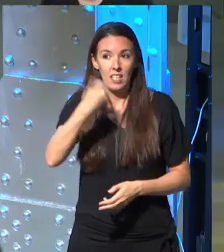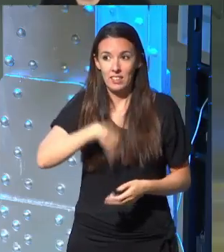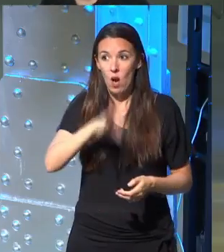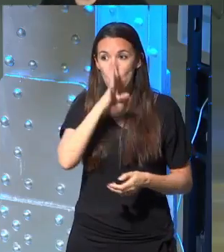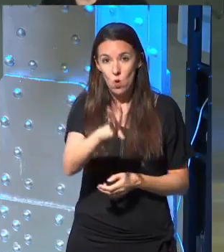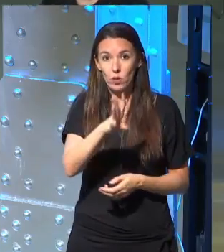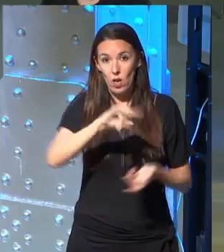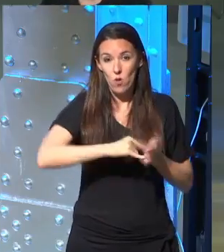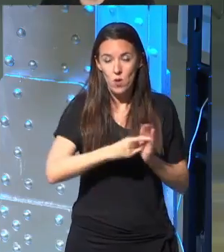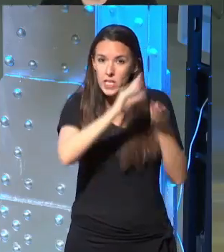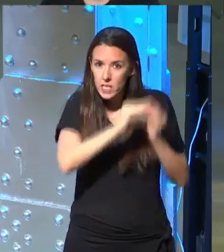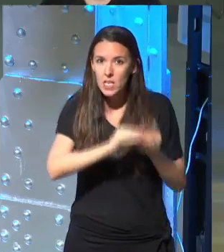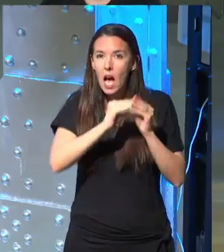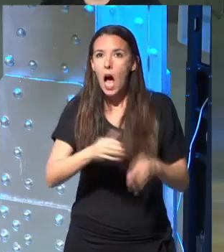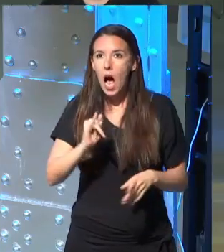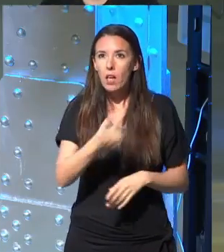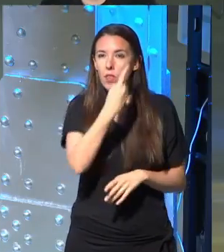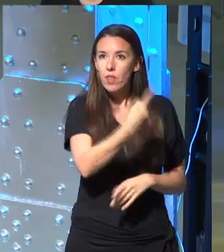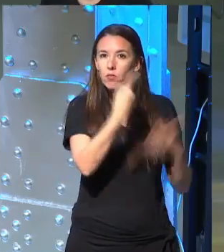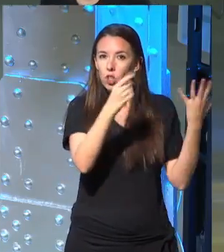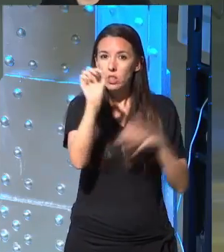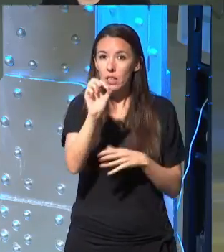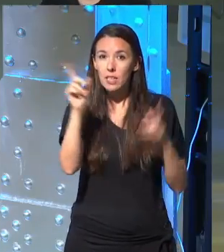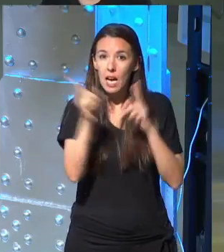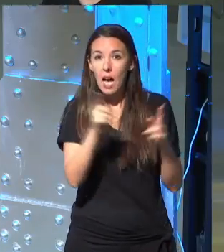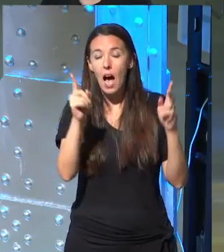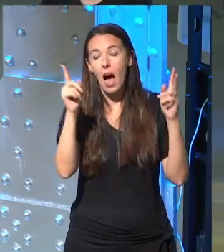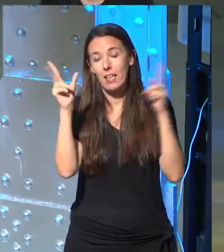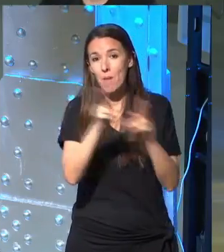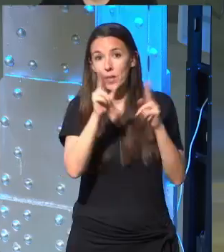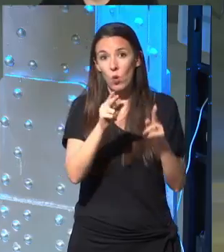Llevamos 4 años con el proyecto, hay 160 capítulos, llevamos 3.